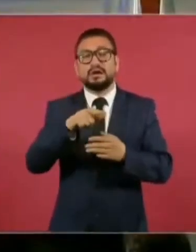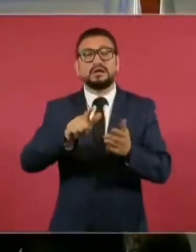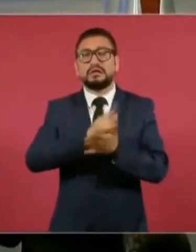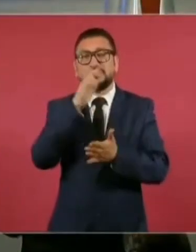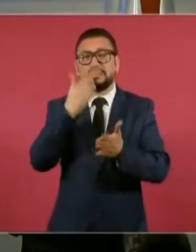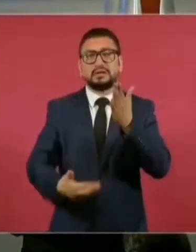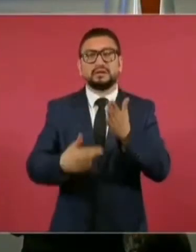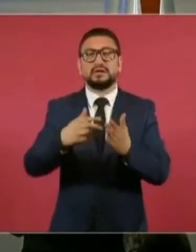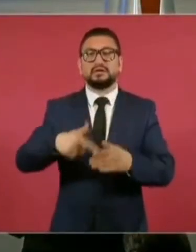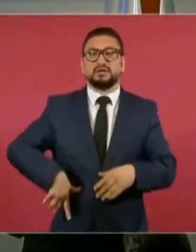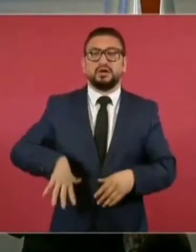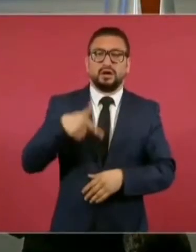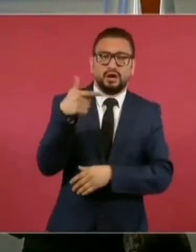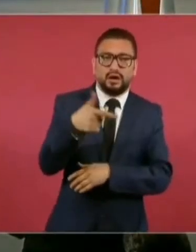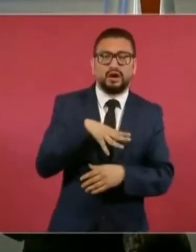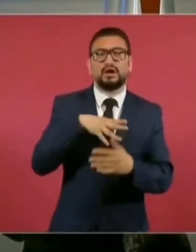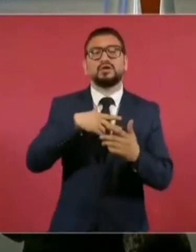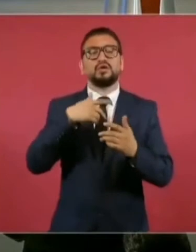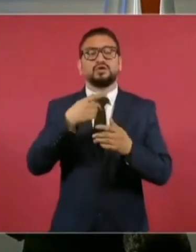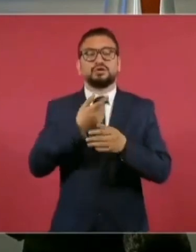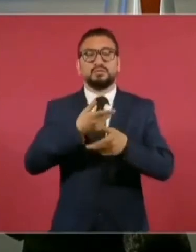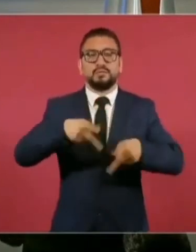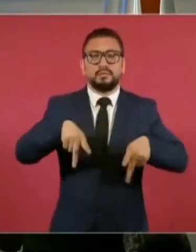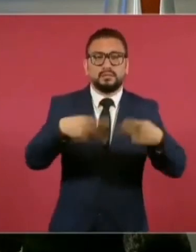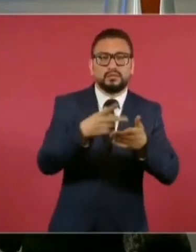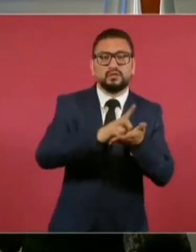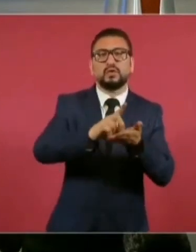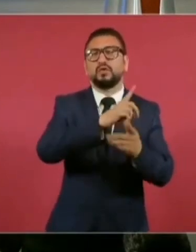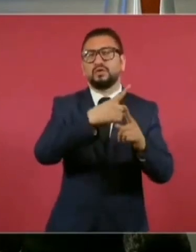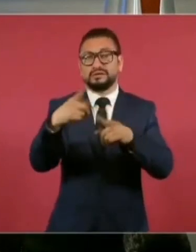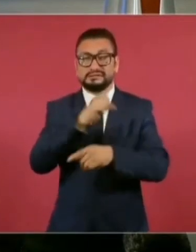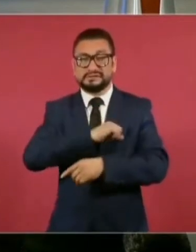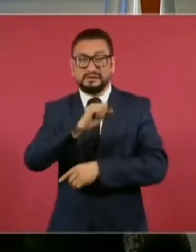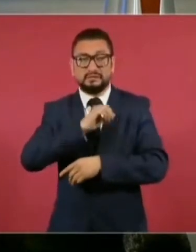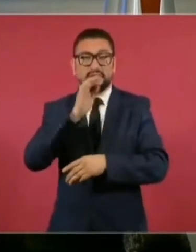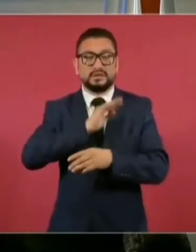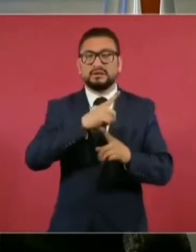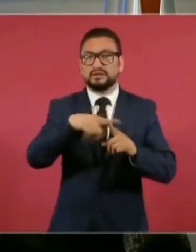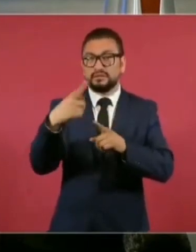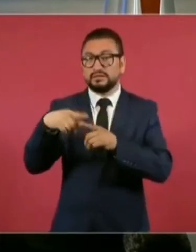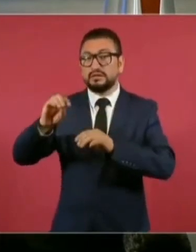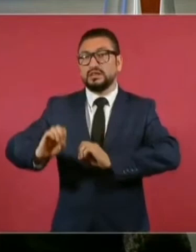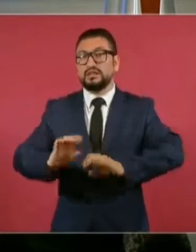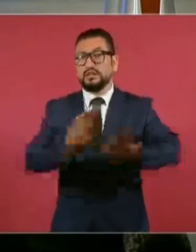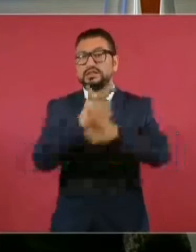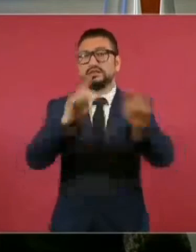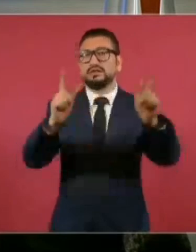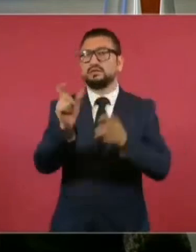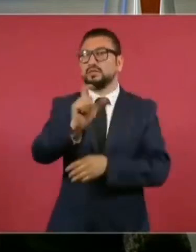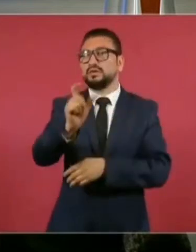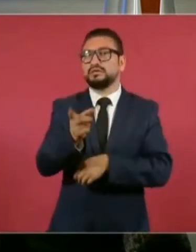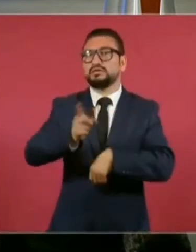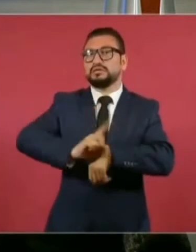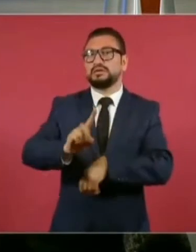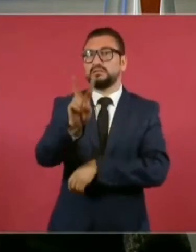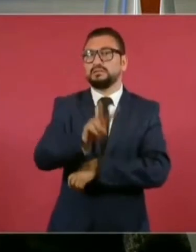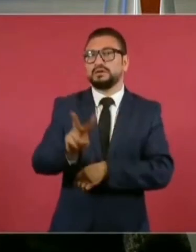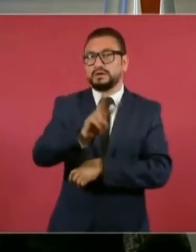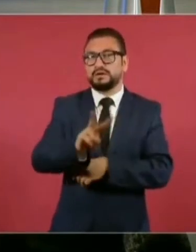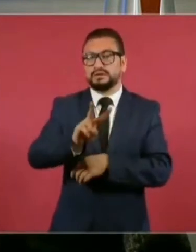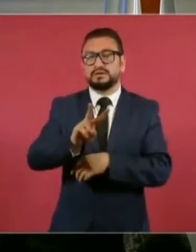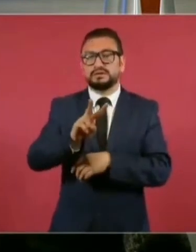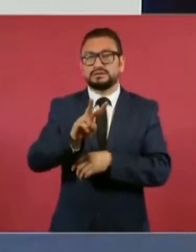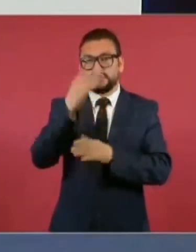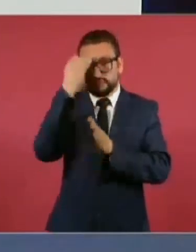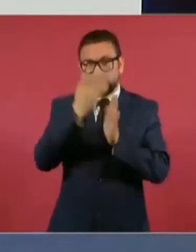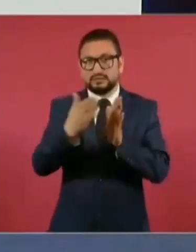y portación de armas de fuego. Y la libertad la da en viernes y el plazo otorgado